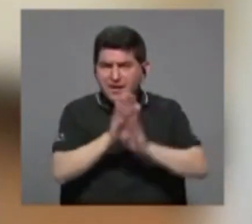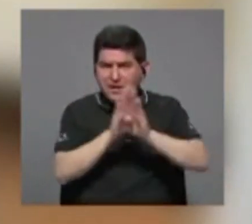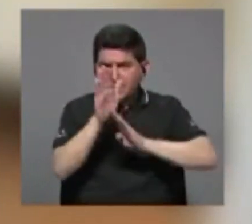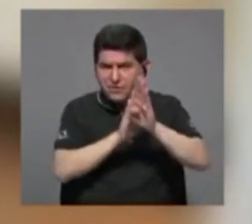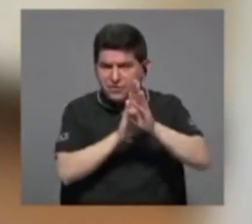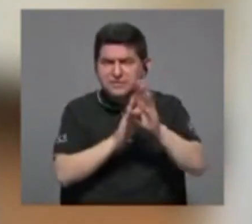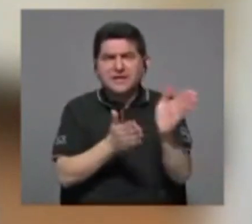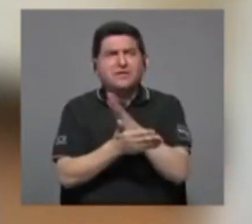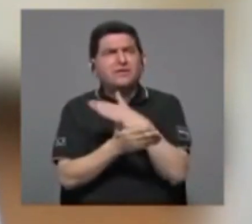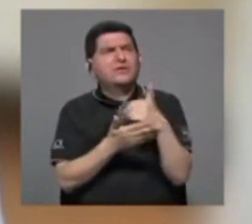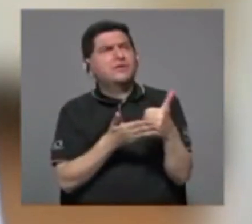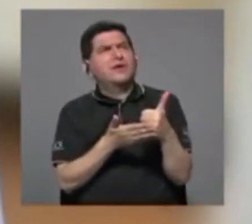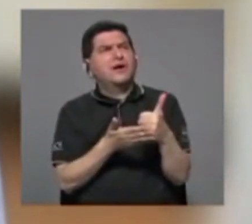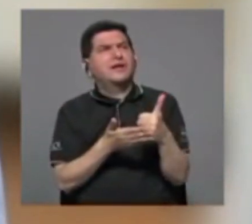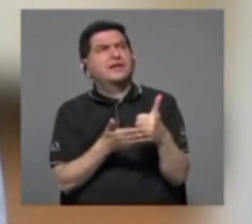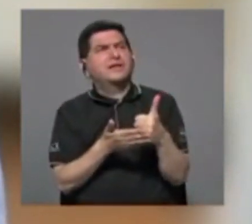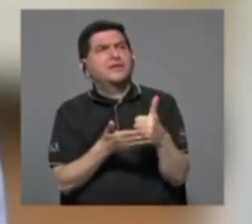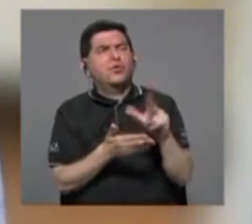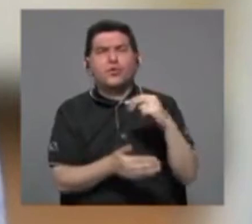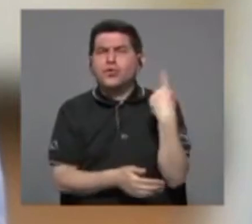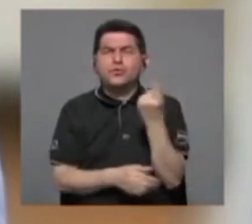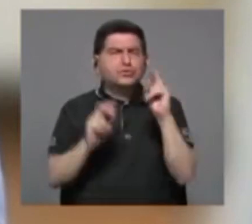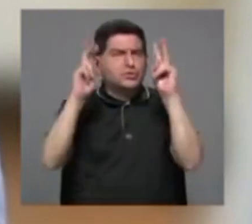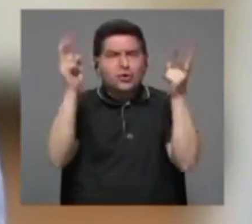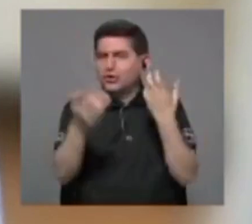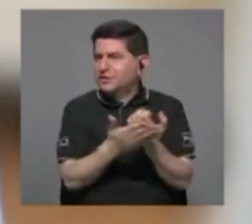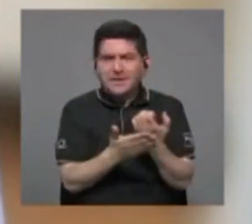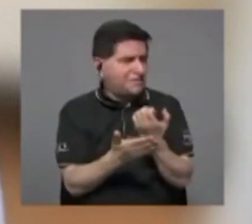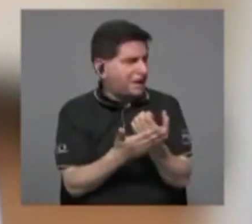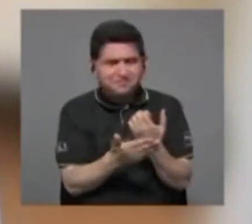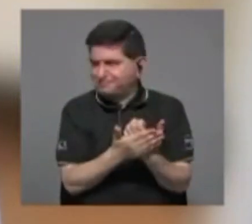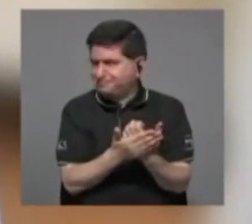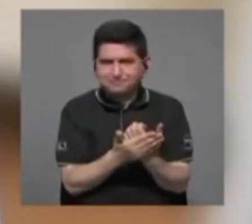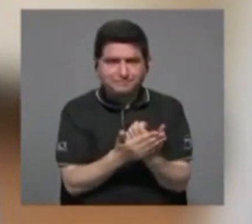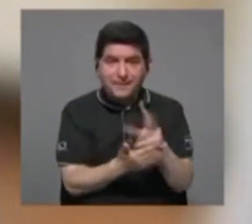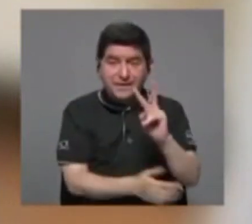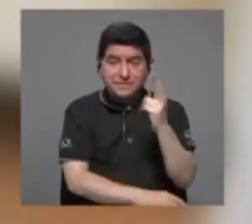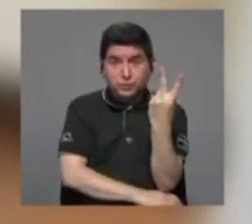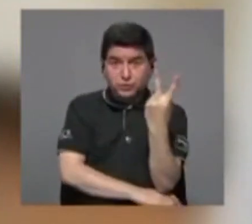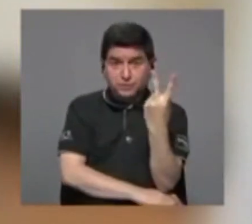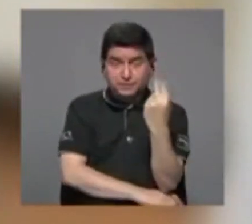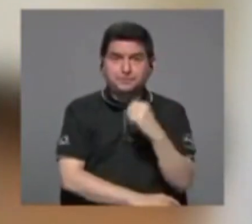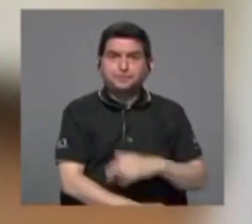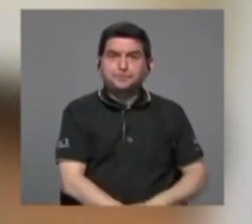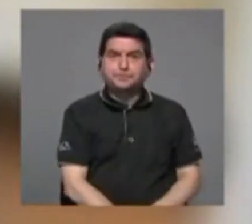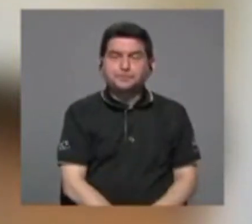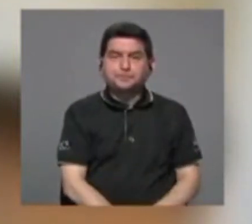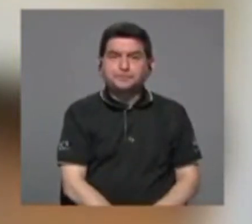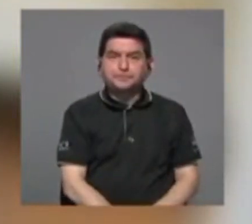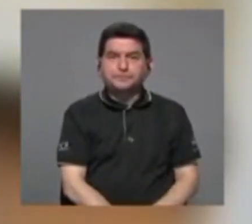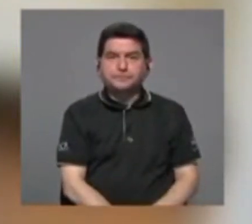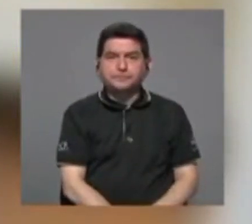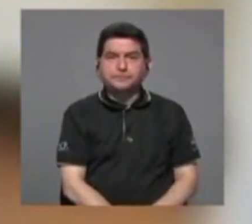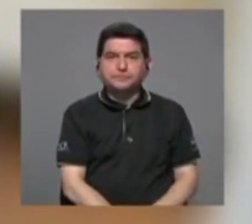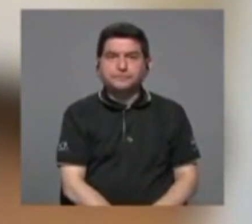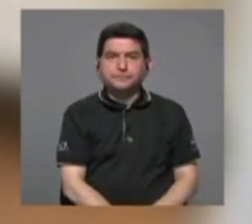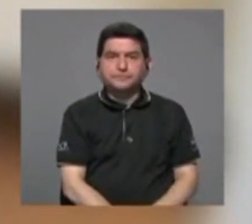más que un tema puramente económico. En segundo lugar, pone